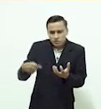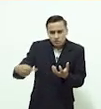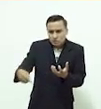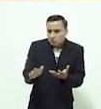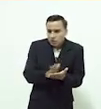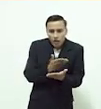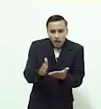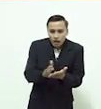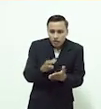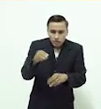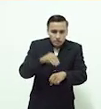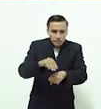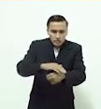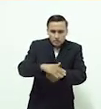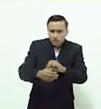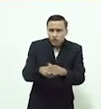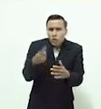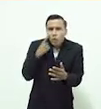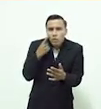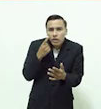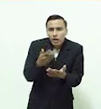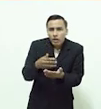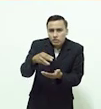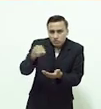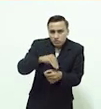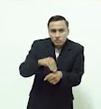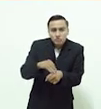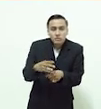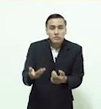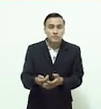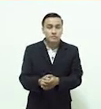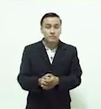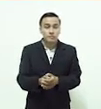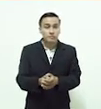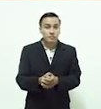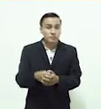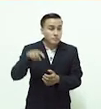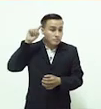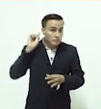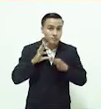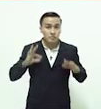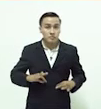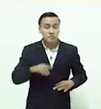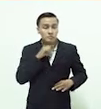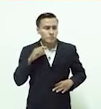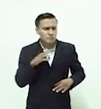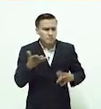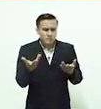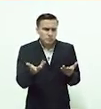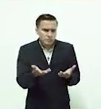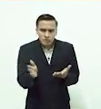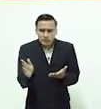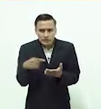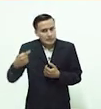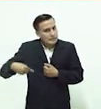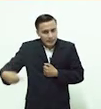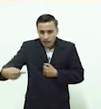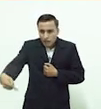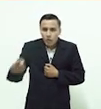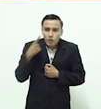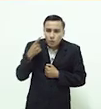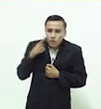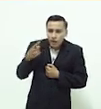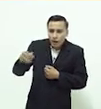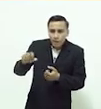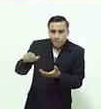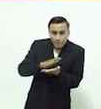la tradición de nuestros mayores? Los fariseos y los judíos en general no comen sin lavarse antes las manos hasta el